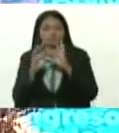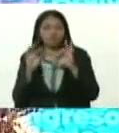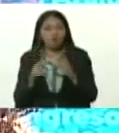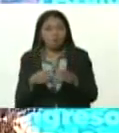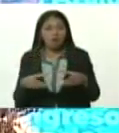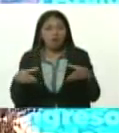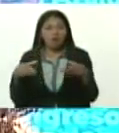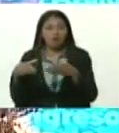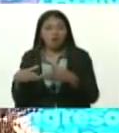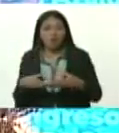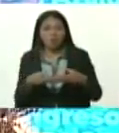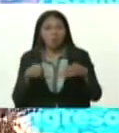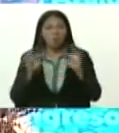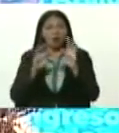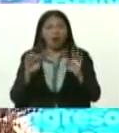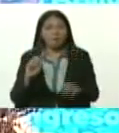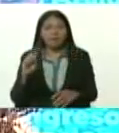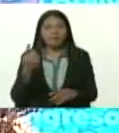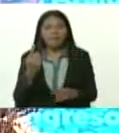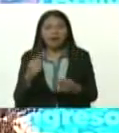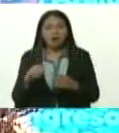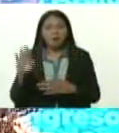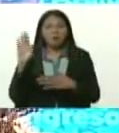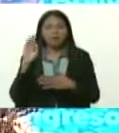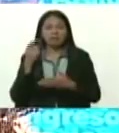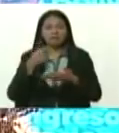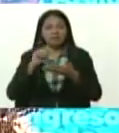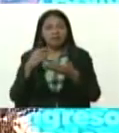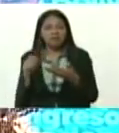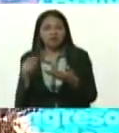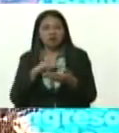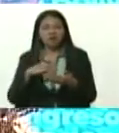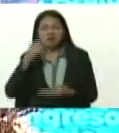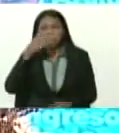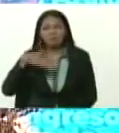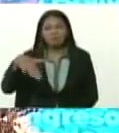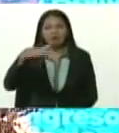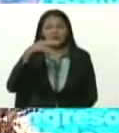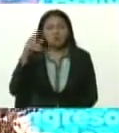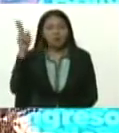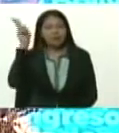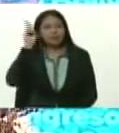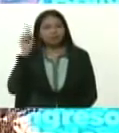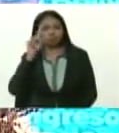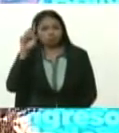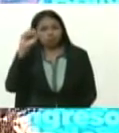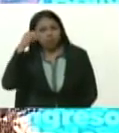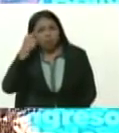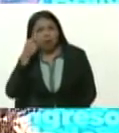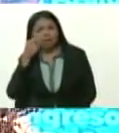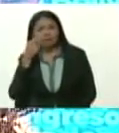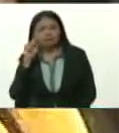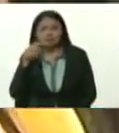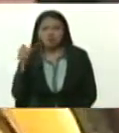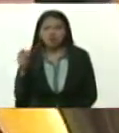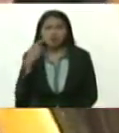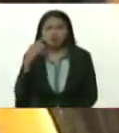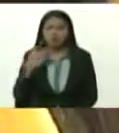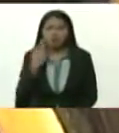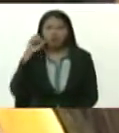sectores, pero el primer compromiso que firmó fue con los pueblos indígenas, Noelí. ¿Tú te acuerdas? ¿Tú nos